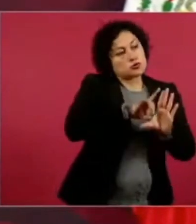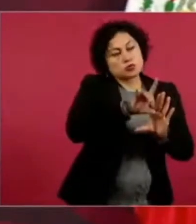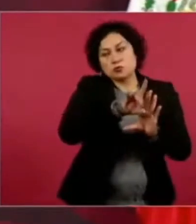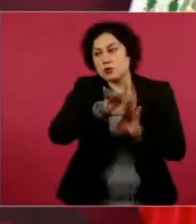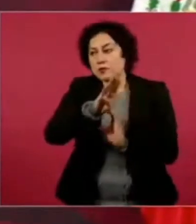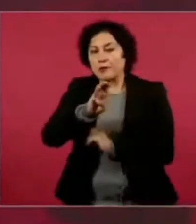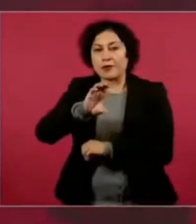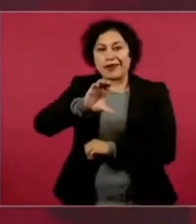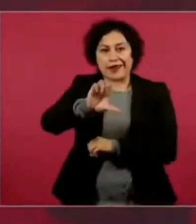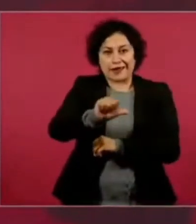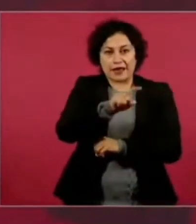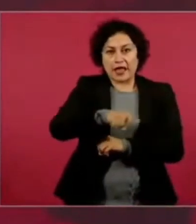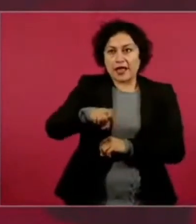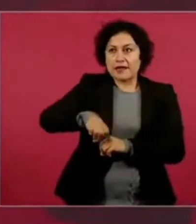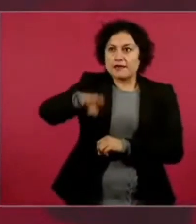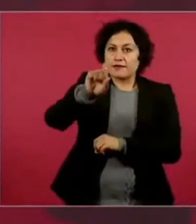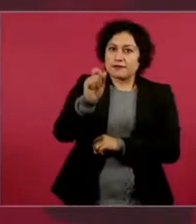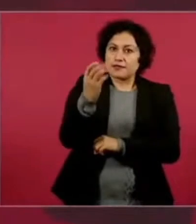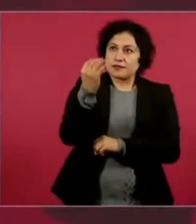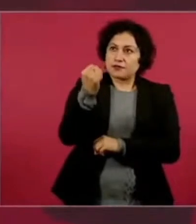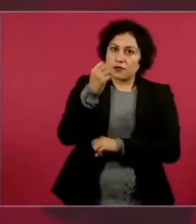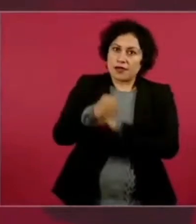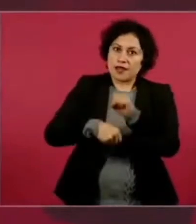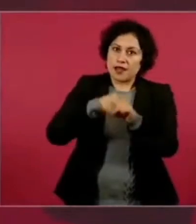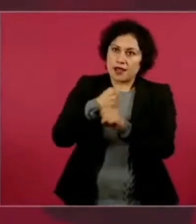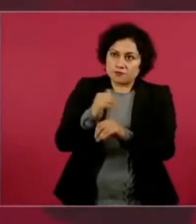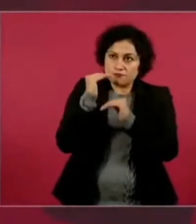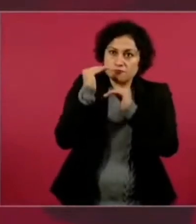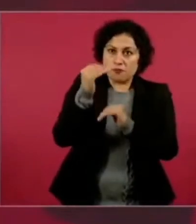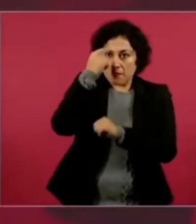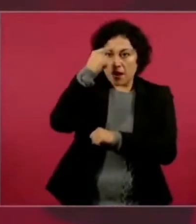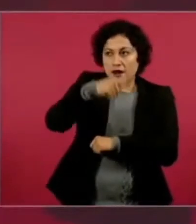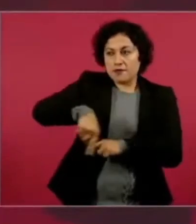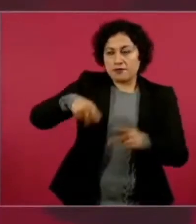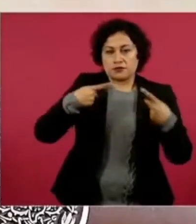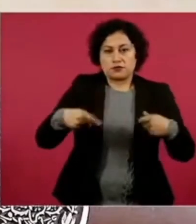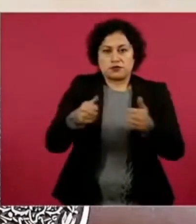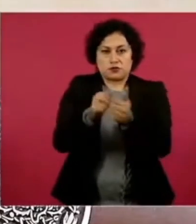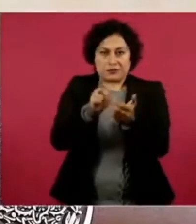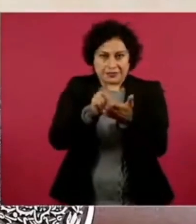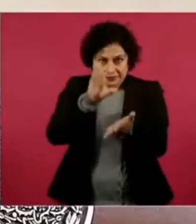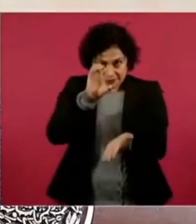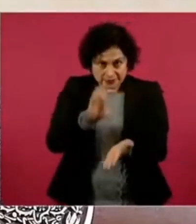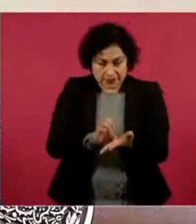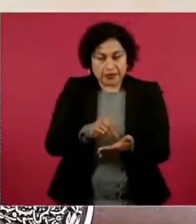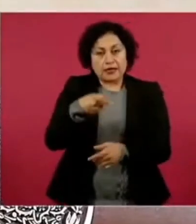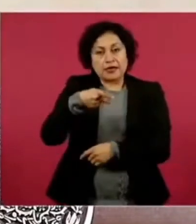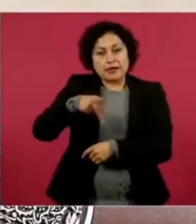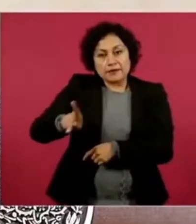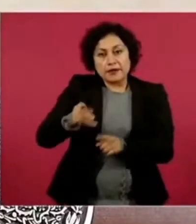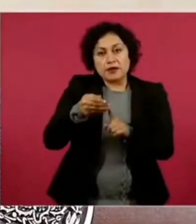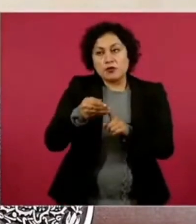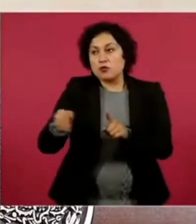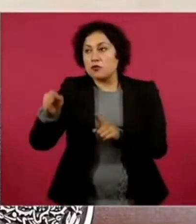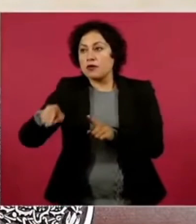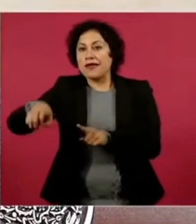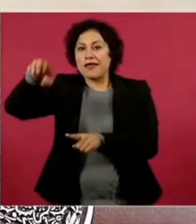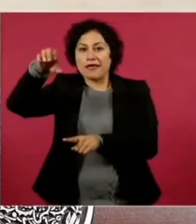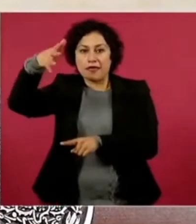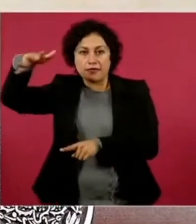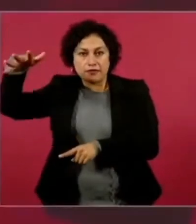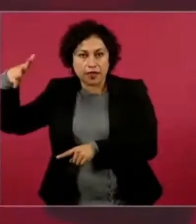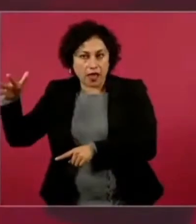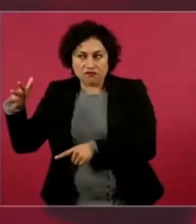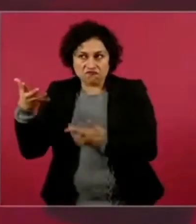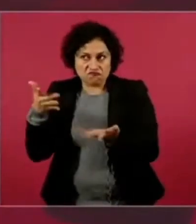a todos los discapacitados, pero de 29 a 64 no se les apoyaba. Entonces se habló con